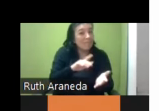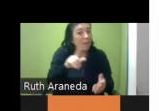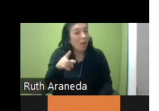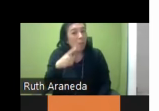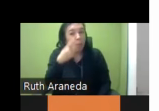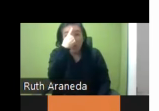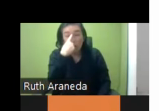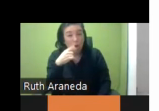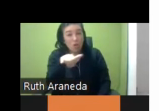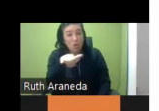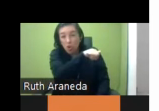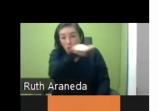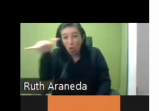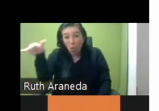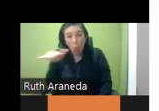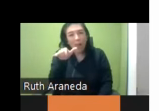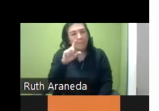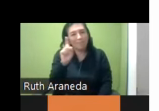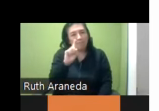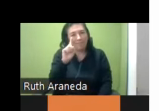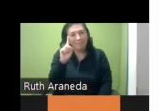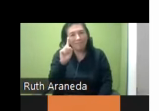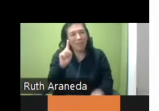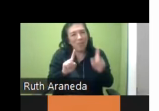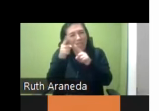recursos. Eh,